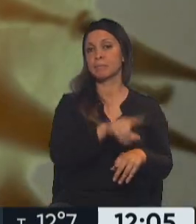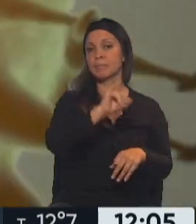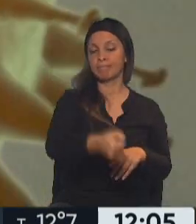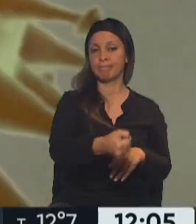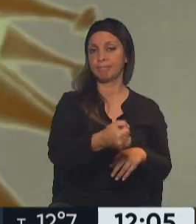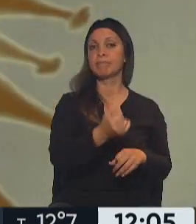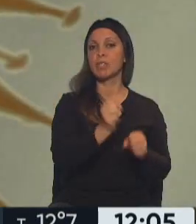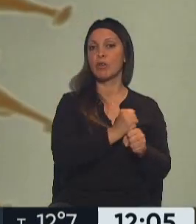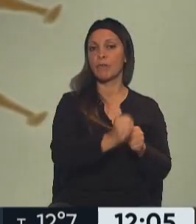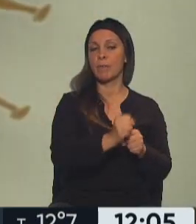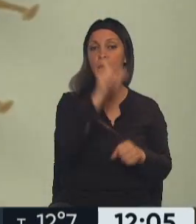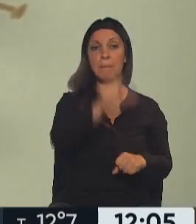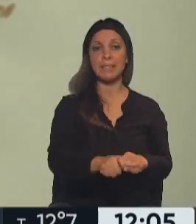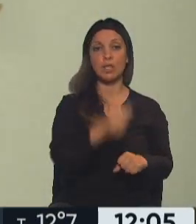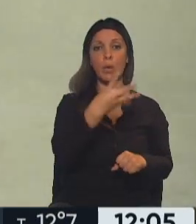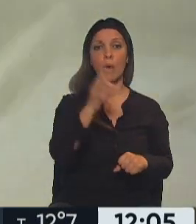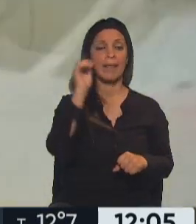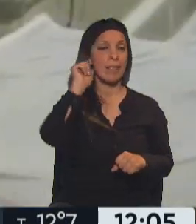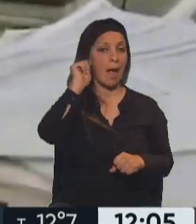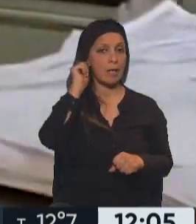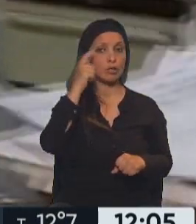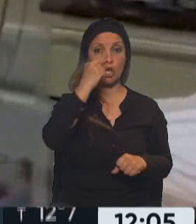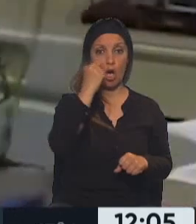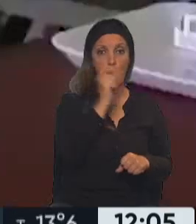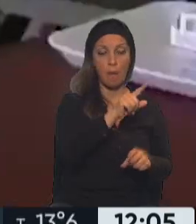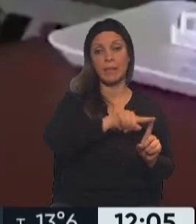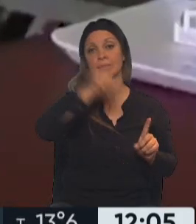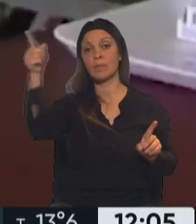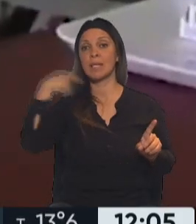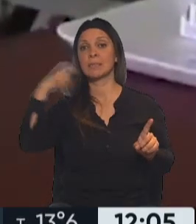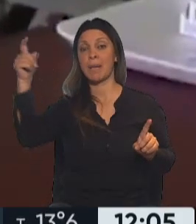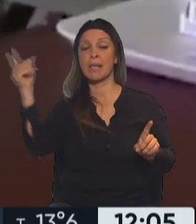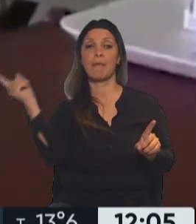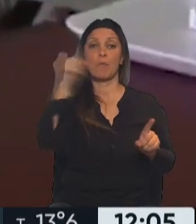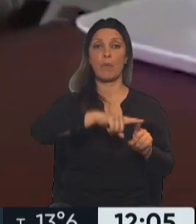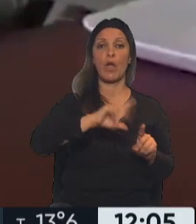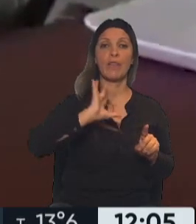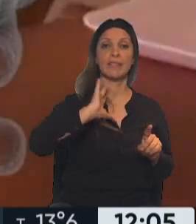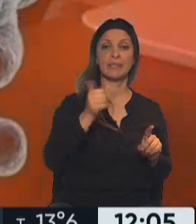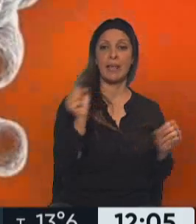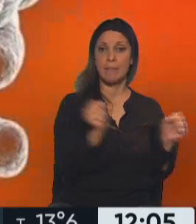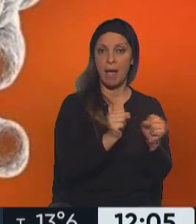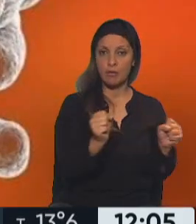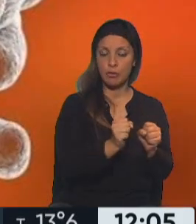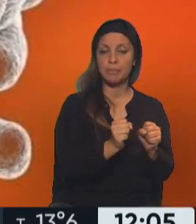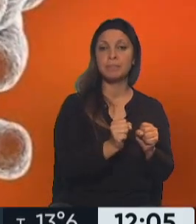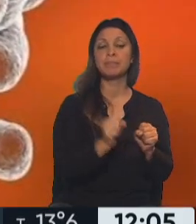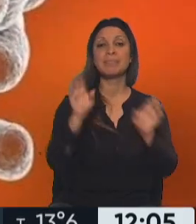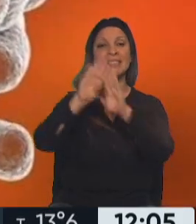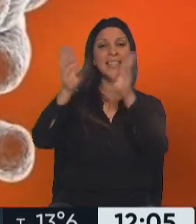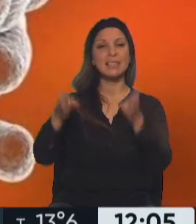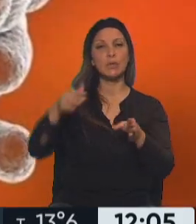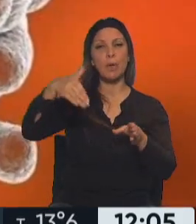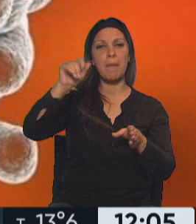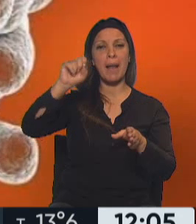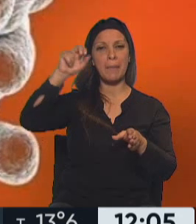positivo. Se trata de un hombre de 40 años que había viajado a España y que regresó a la Argentina el 16 de mayo pasado. Mientras tanto, en el Instituto Malbrán, donde